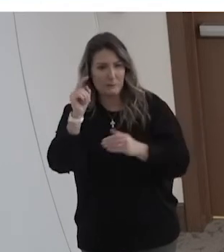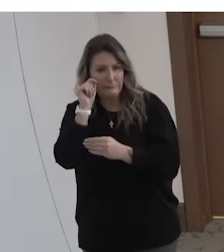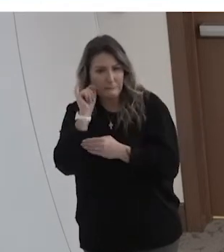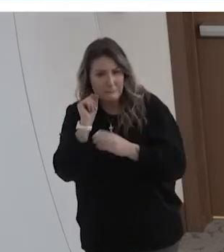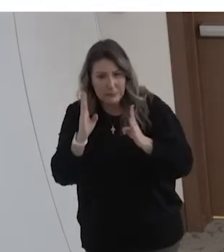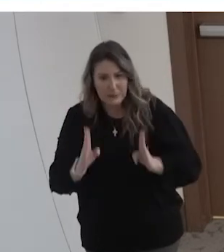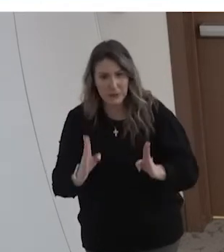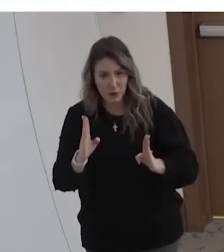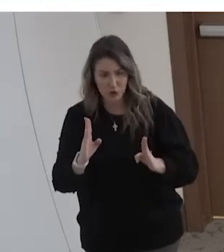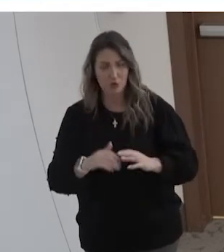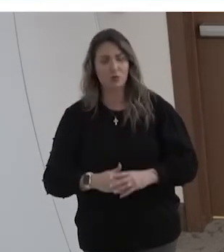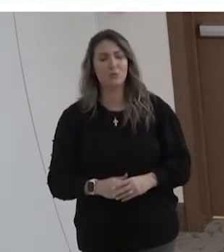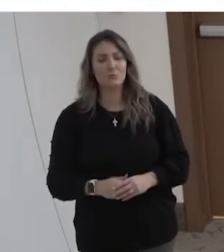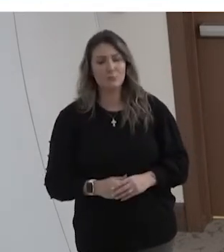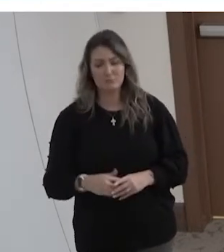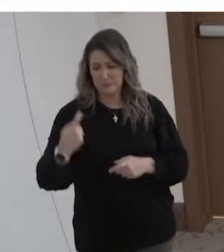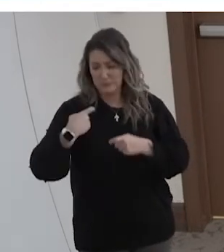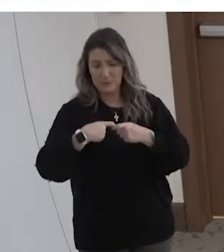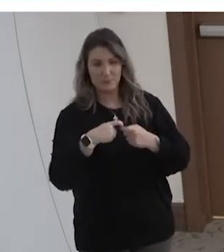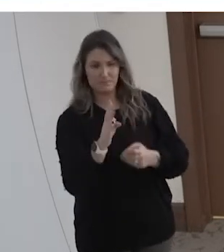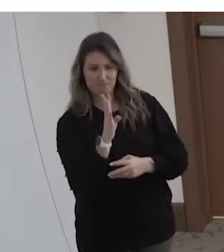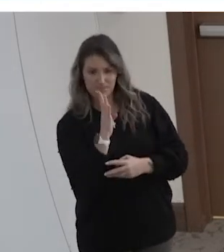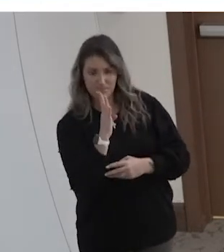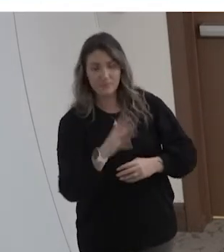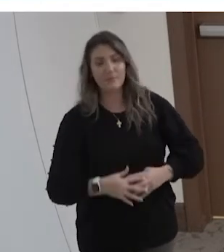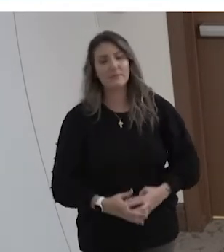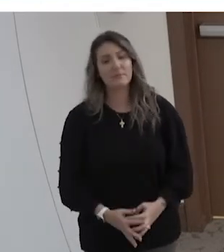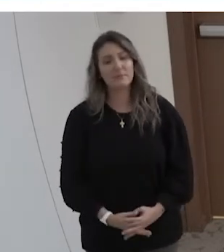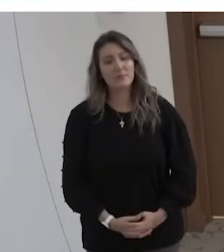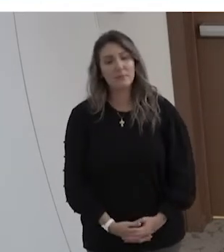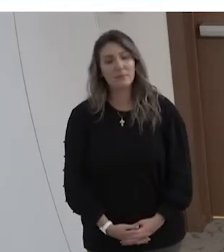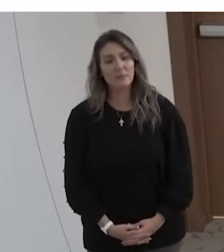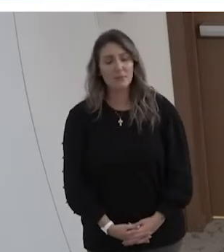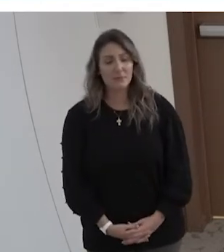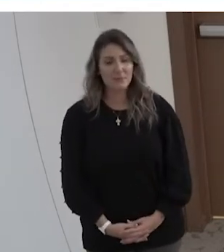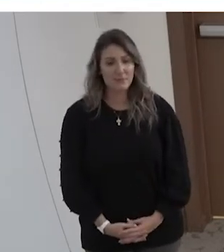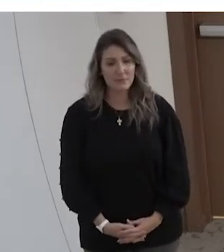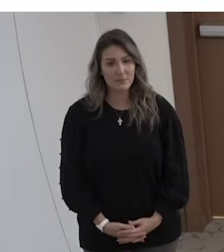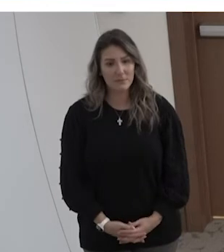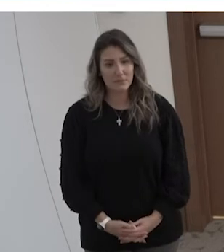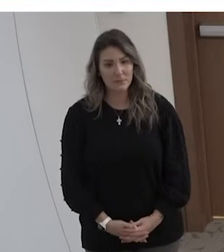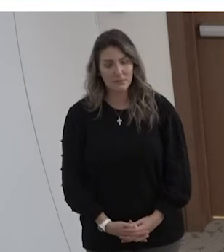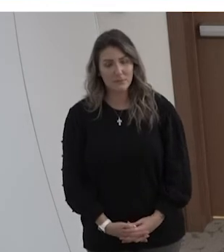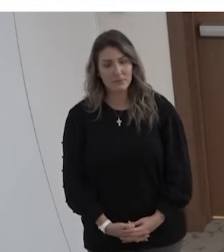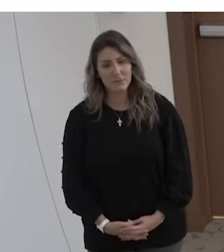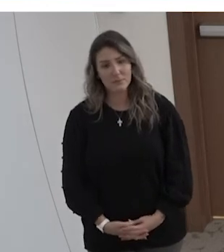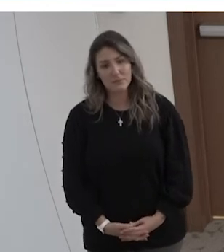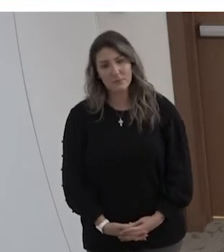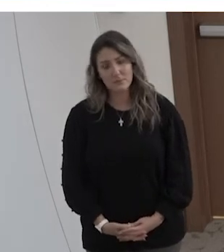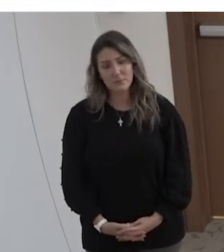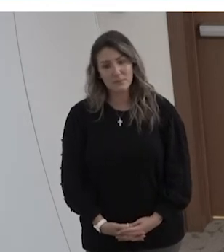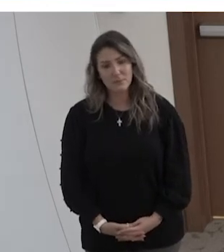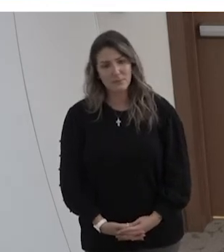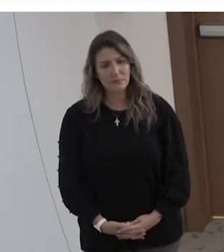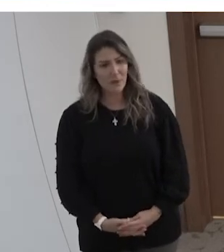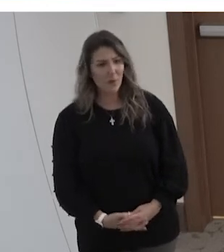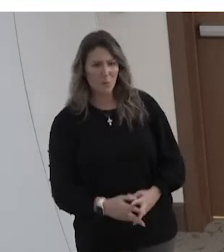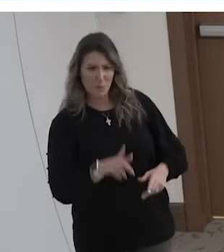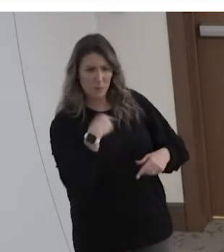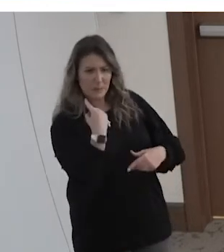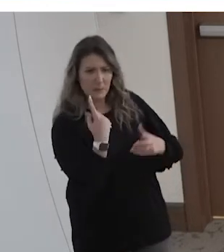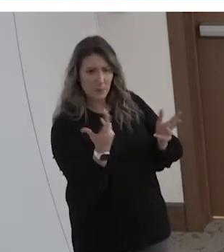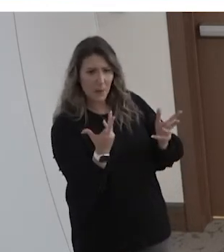en adultos jóvenes, el riesgo es mínimo. What was the risk?